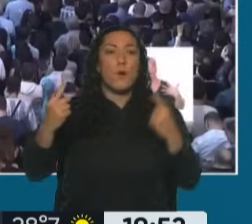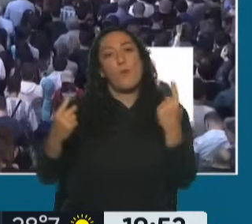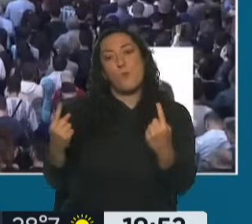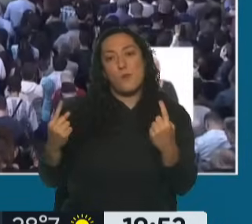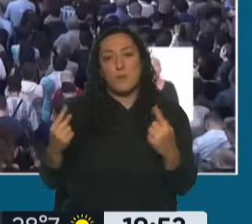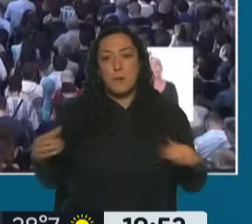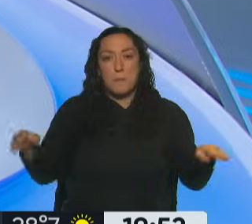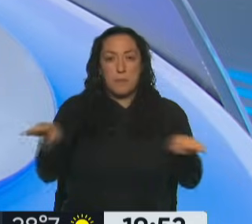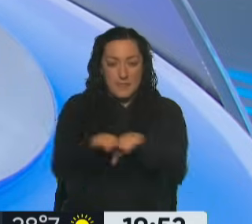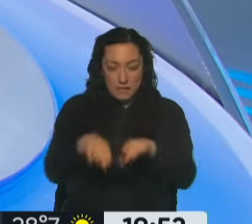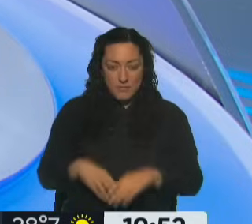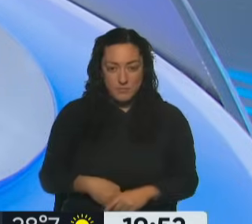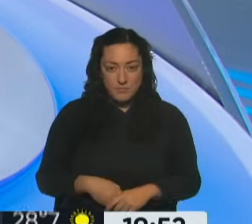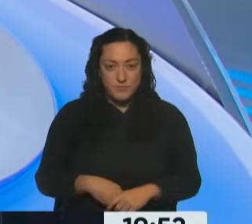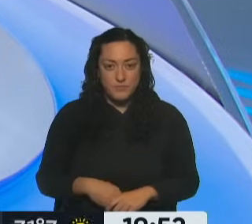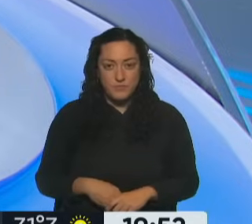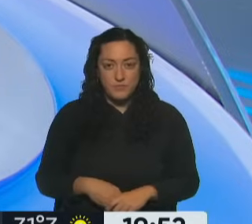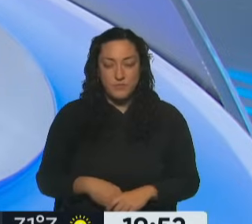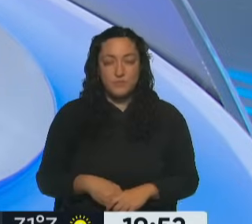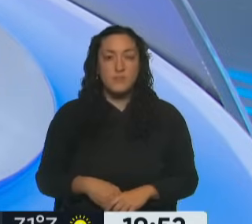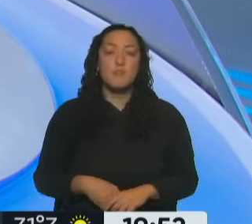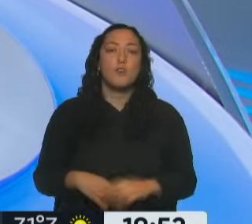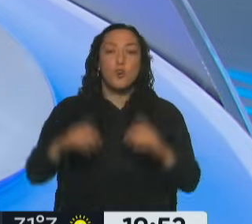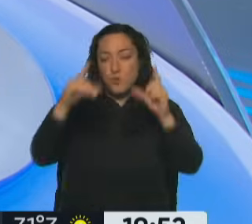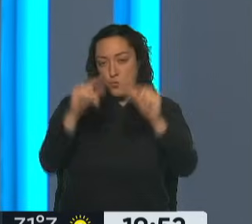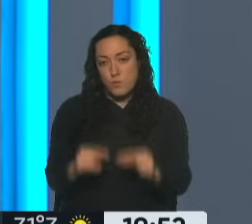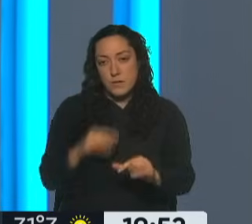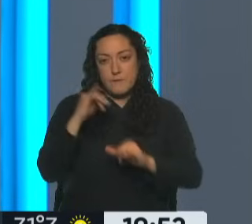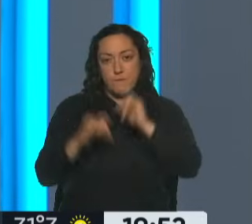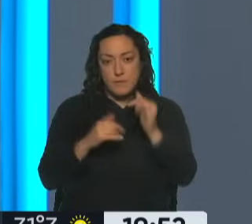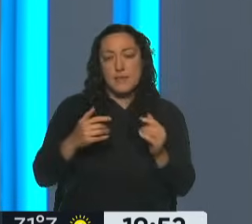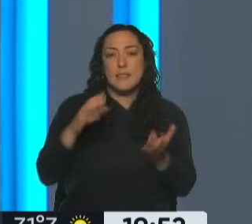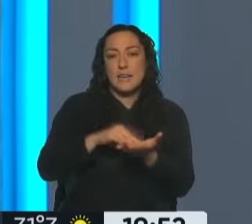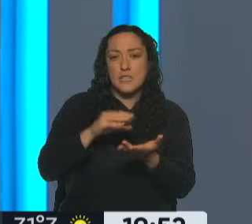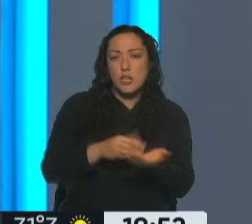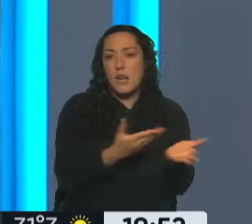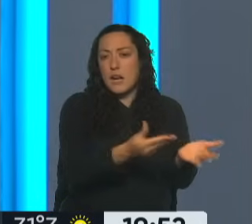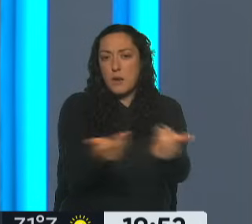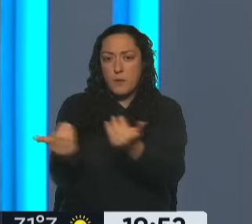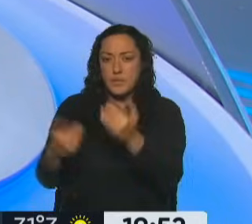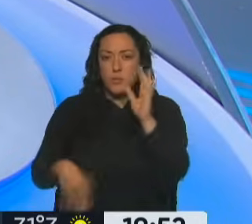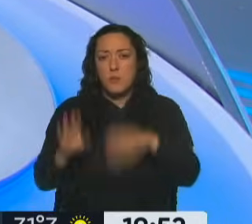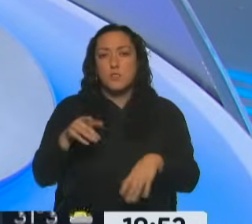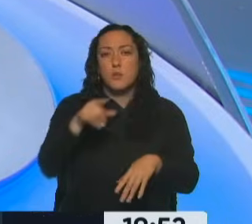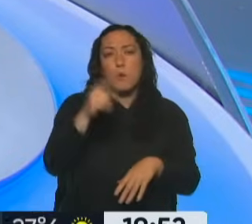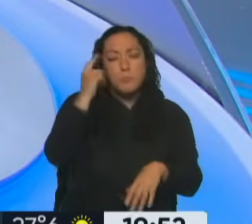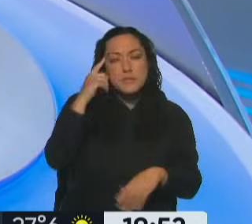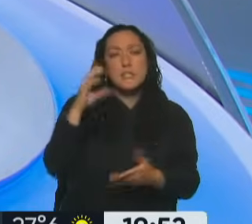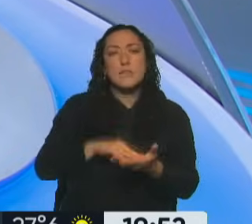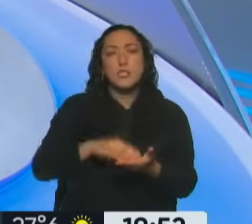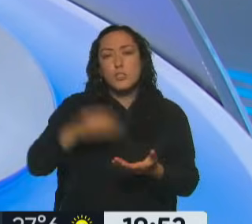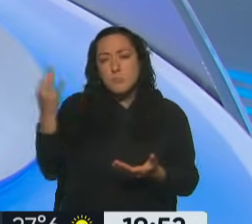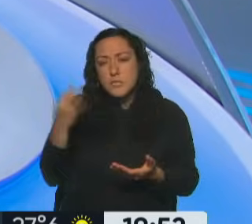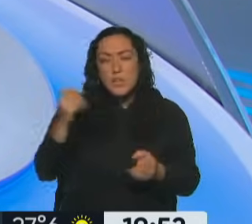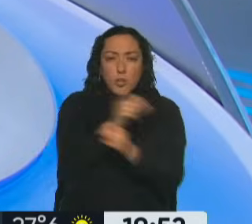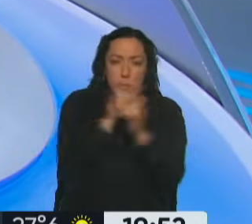para- opositor. Vuelvo, perdón. vuelvo a los datos duros, al relevamiento territorial sobre todo. ¿Les sorprendió algún territorio en especial? ¿Cómo